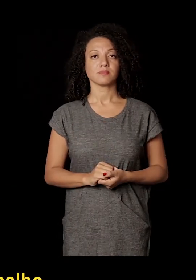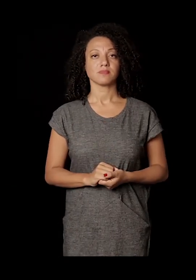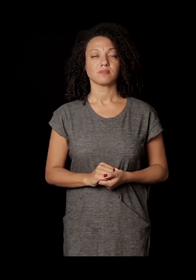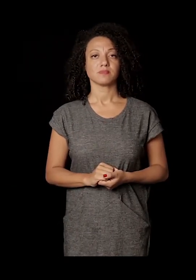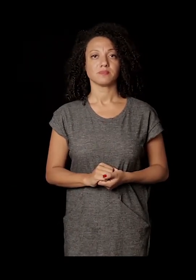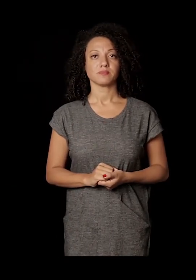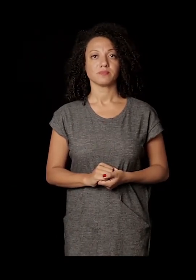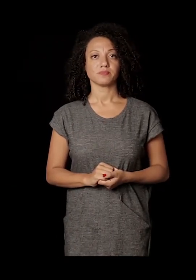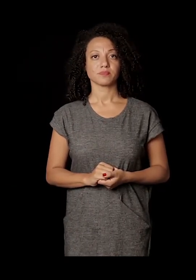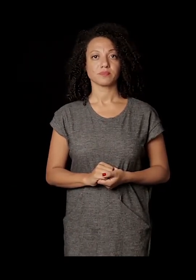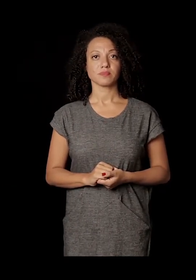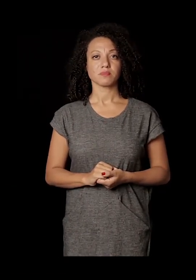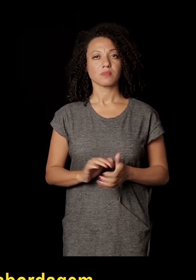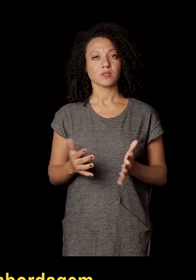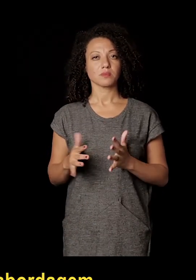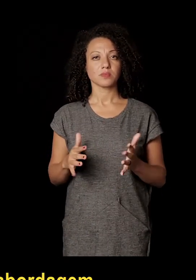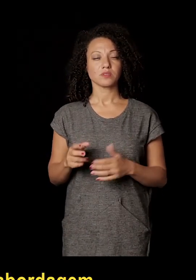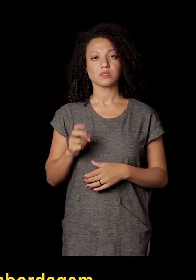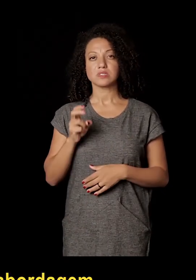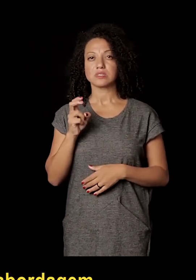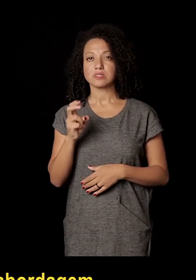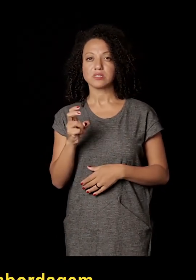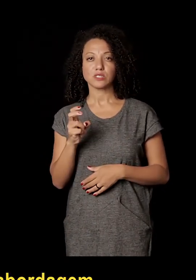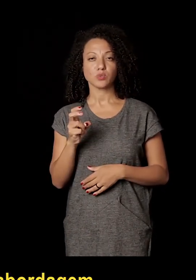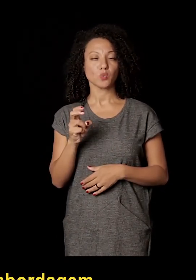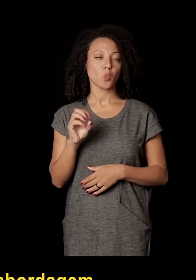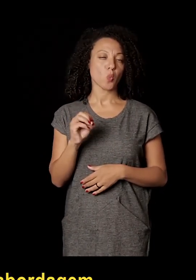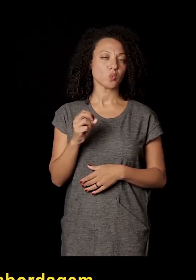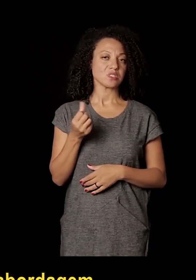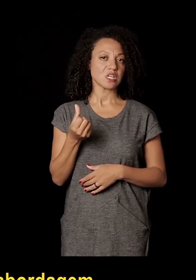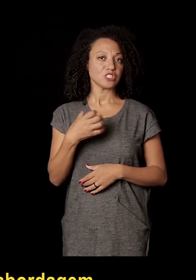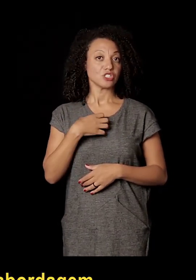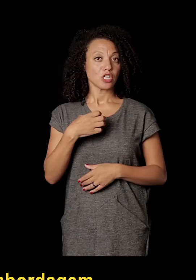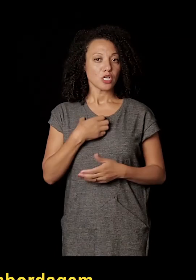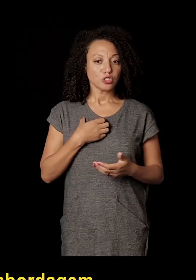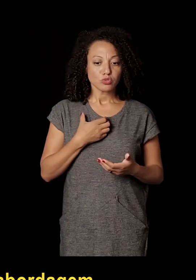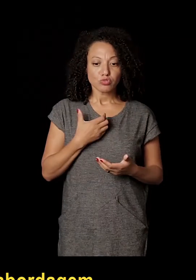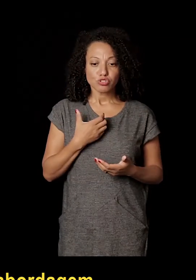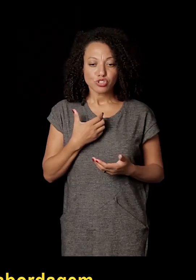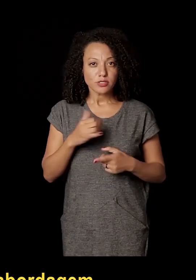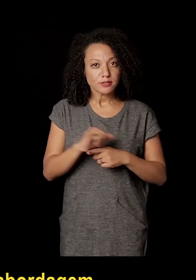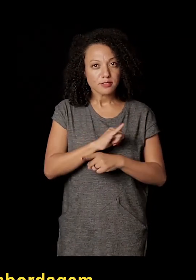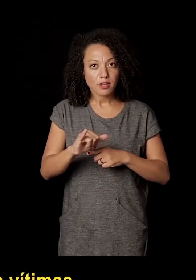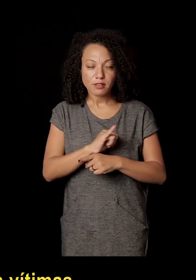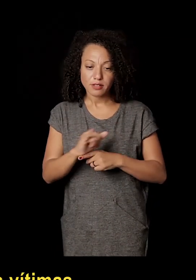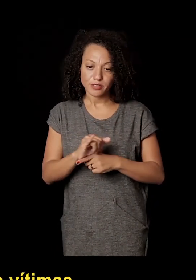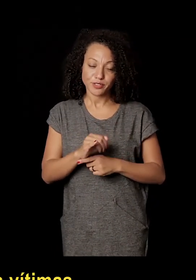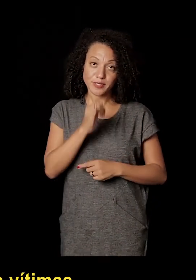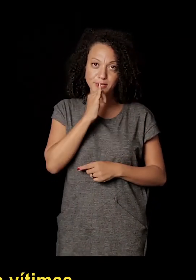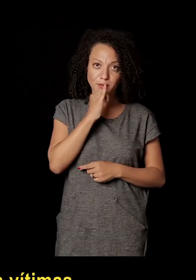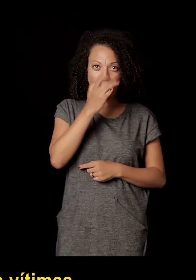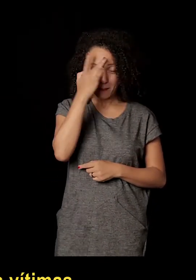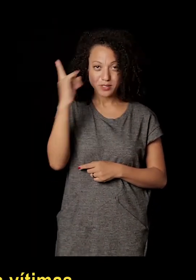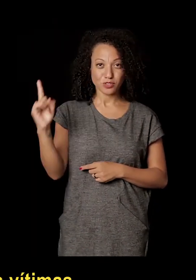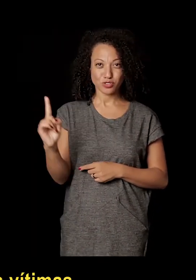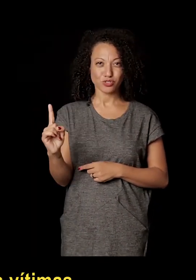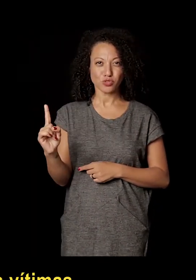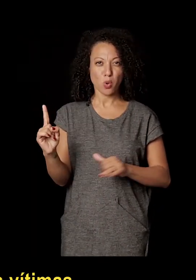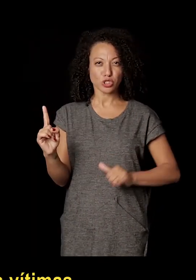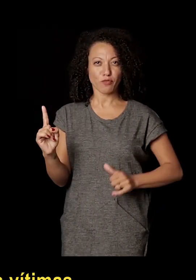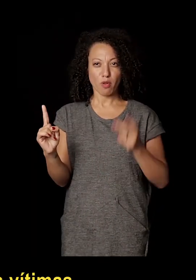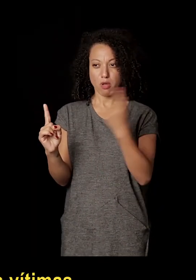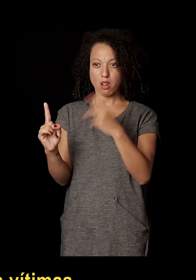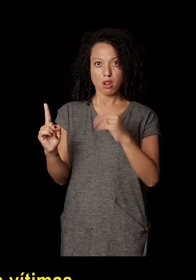composicional. Y nos quedamos como con 5 o 6 maneras de abordar. Una era hacer